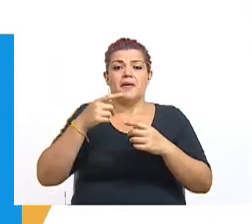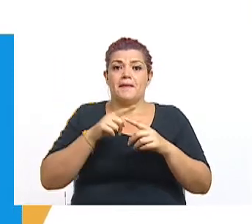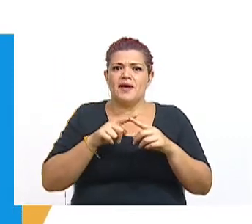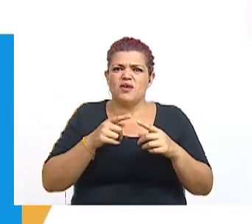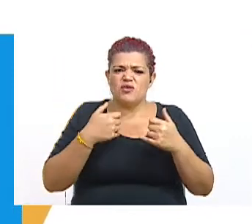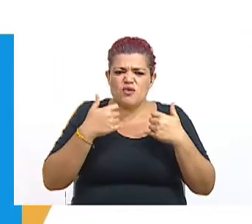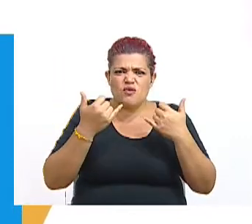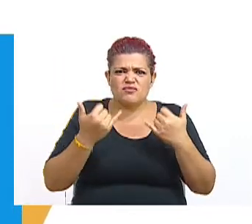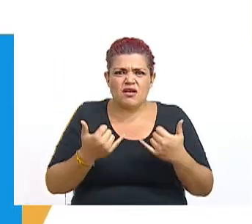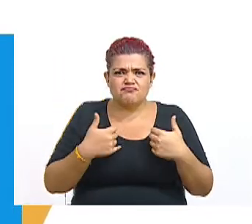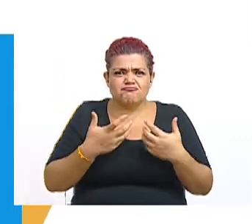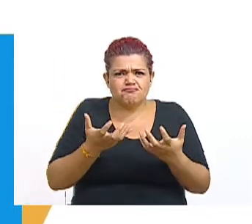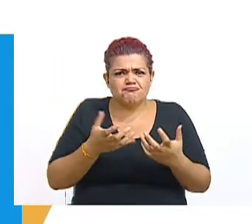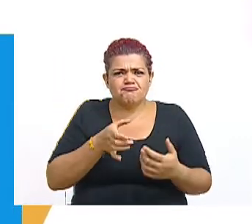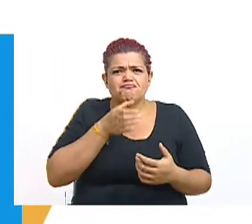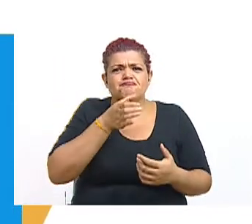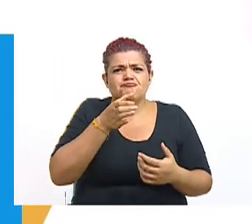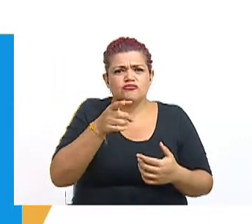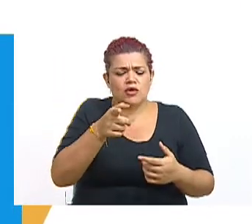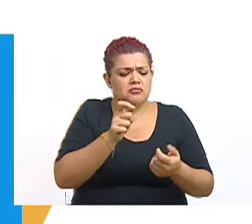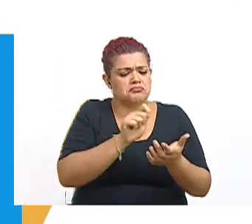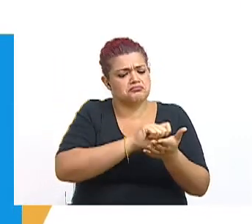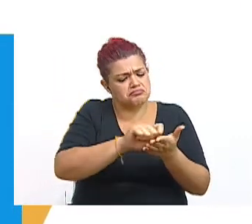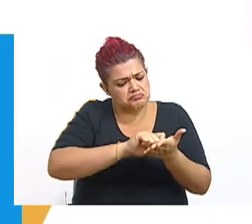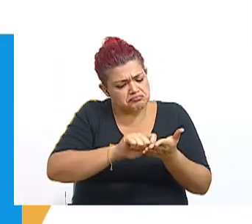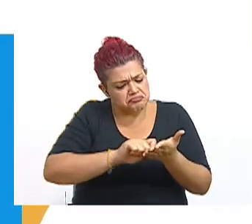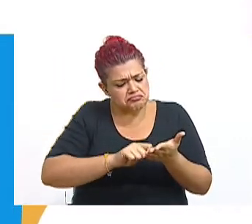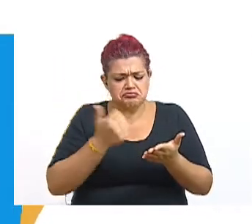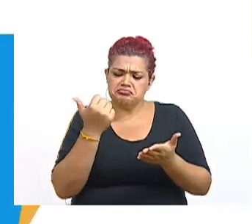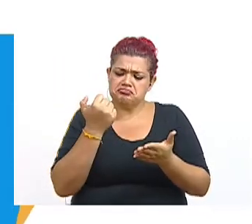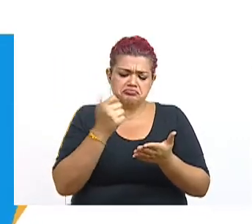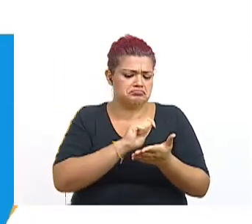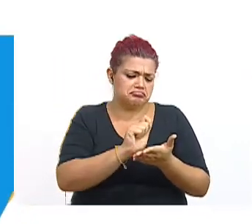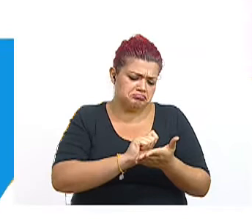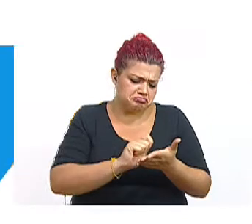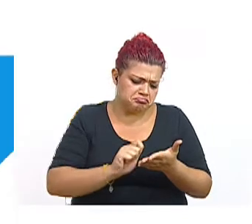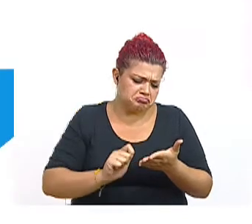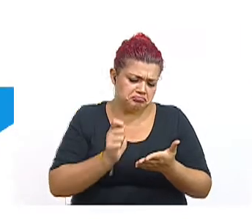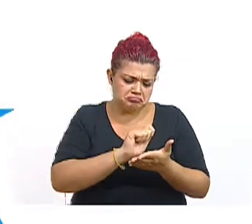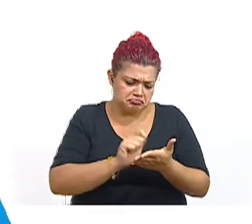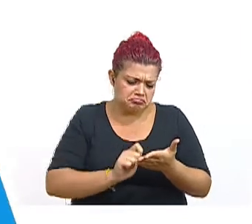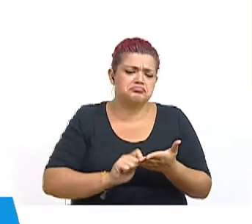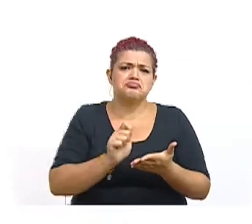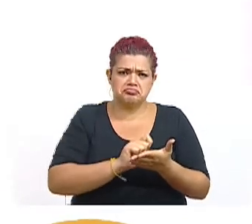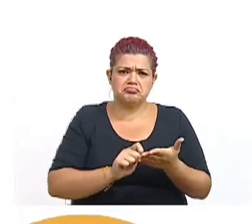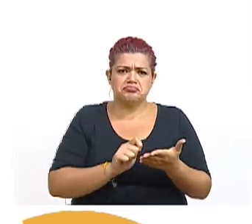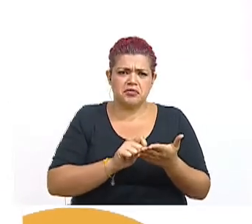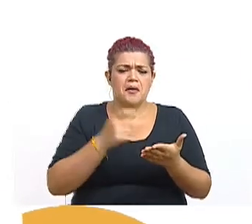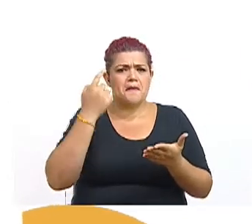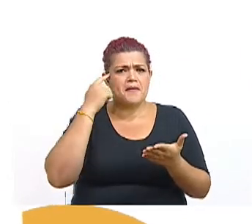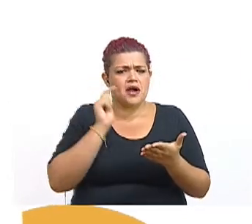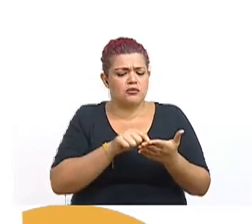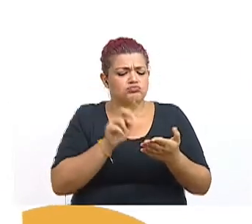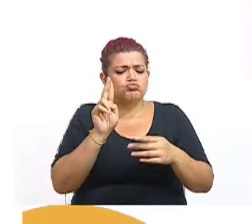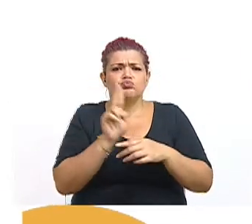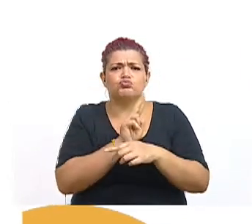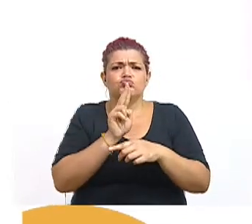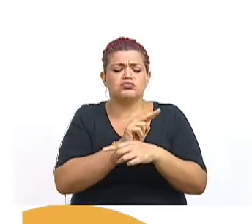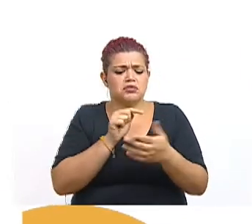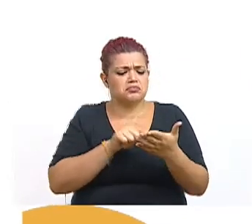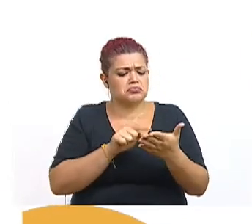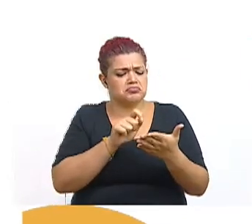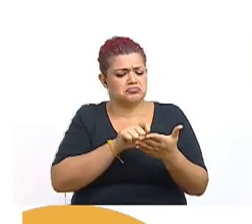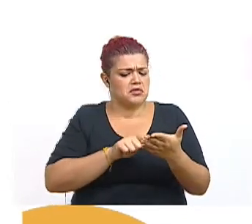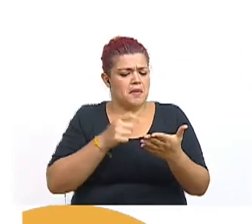que busques un lápiz, un lapicero, una libreta, algo con lo que puedas tomar algún tipo de apunte que te va a ser de mucha utilidad para desarrollar